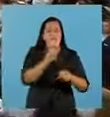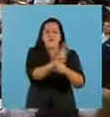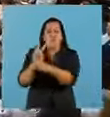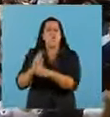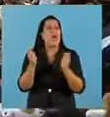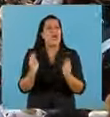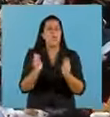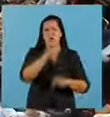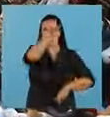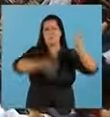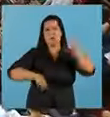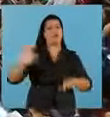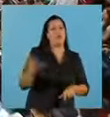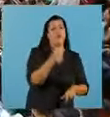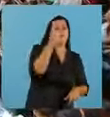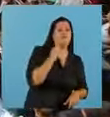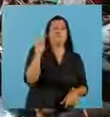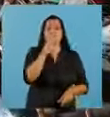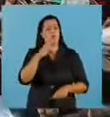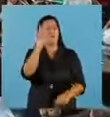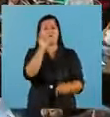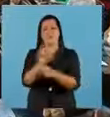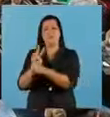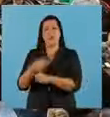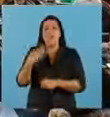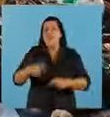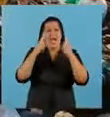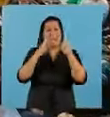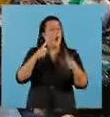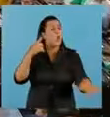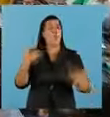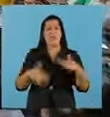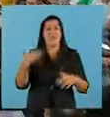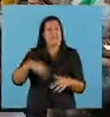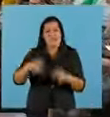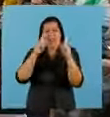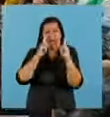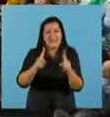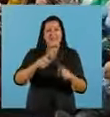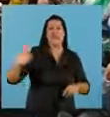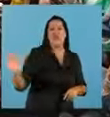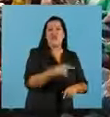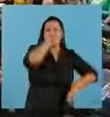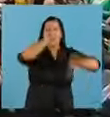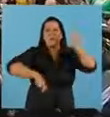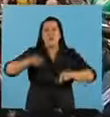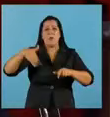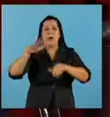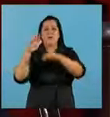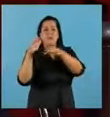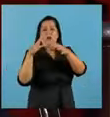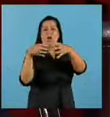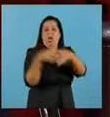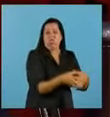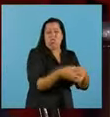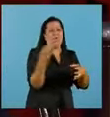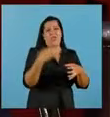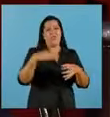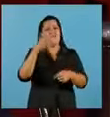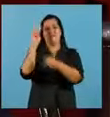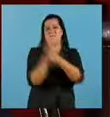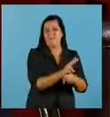a todos y todas. Debe atender urgentemente a las y los más segregados.